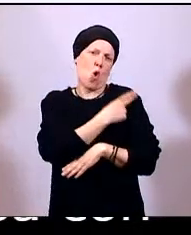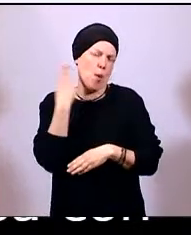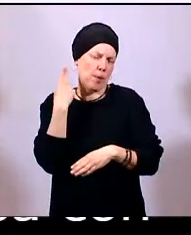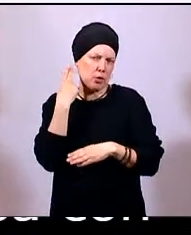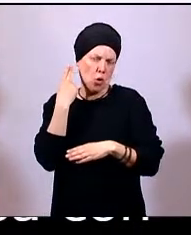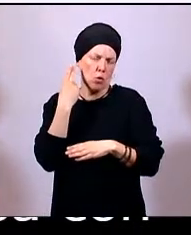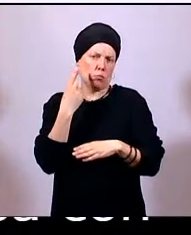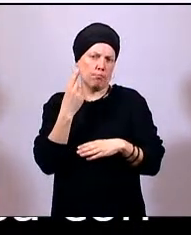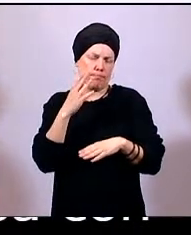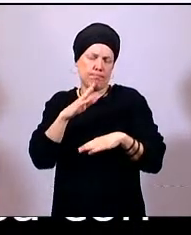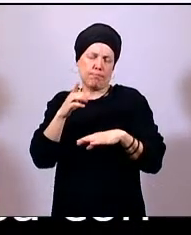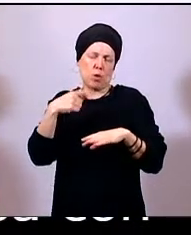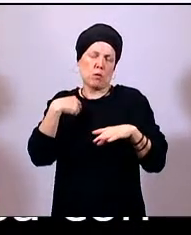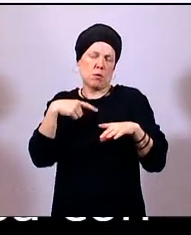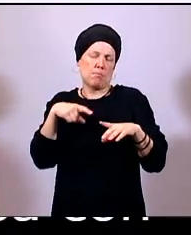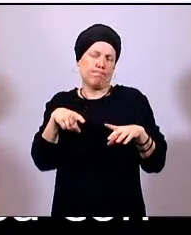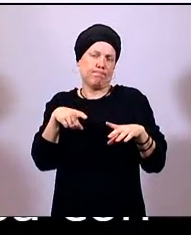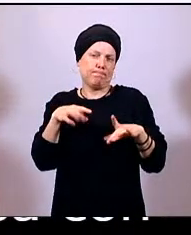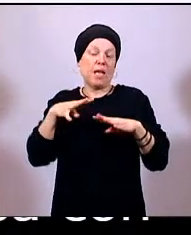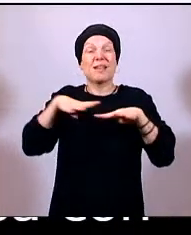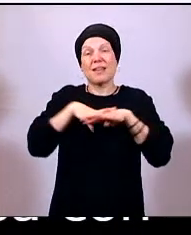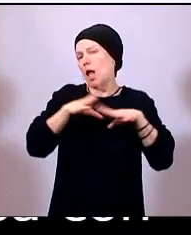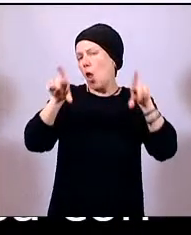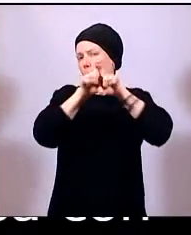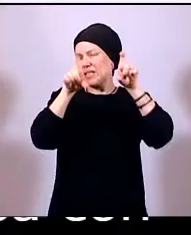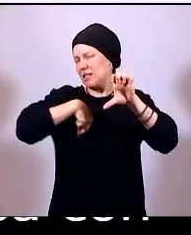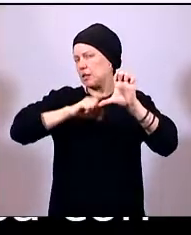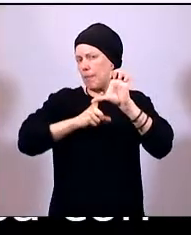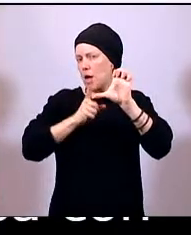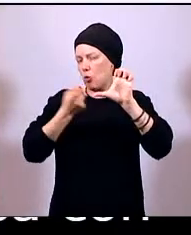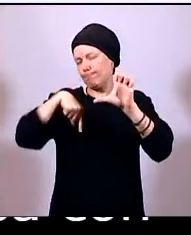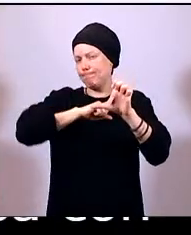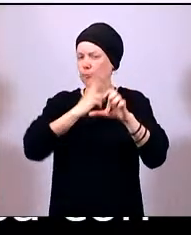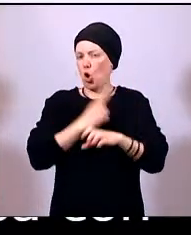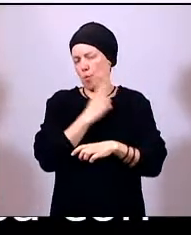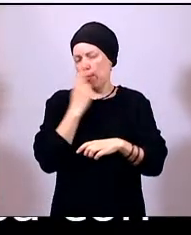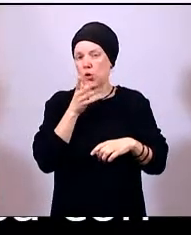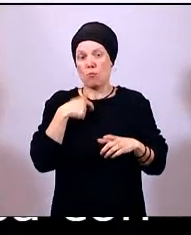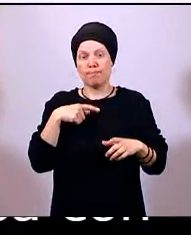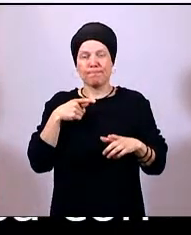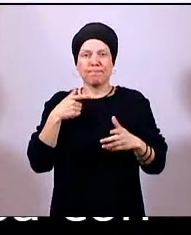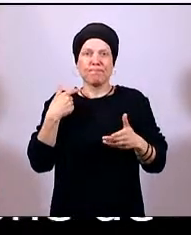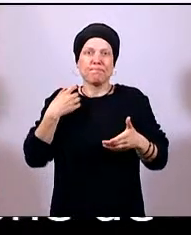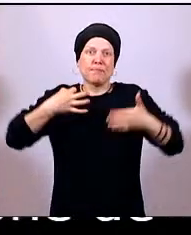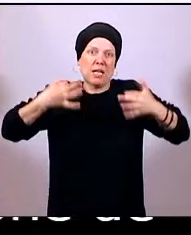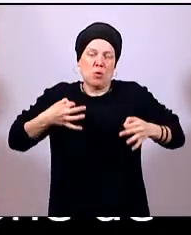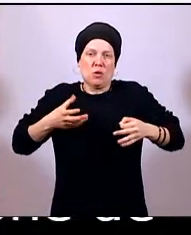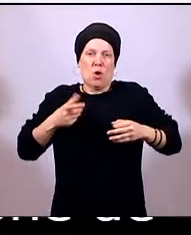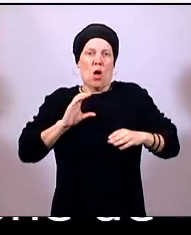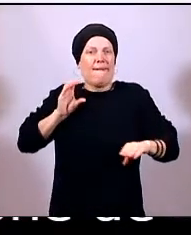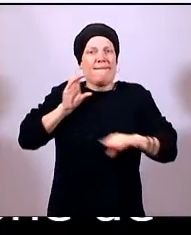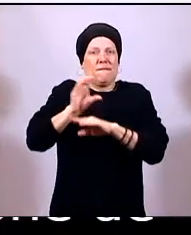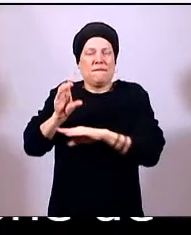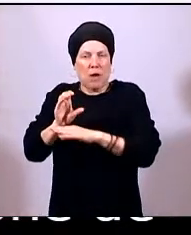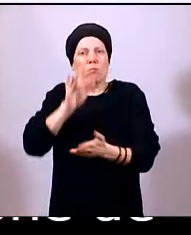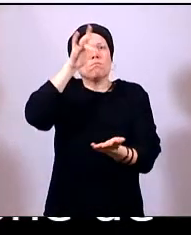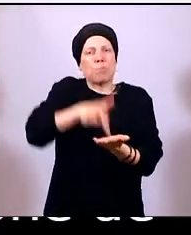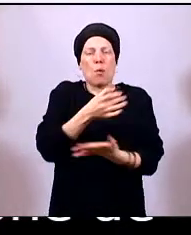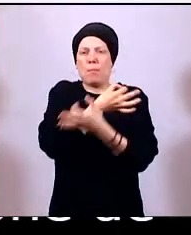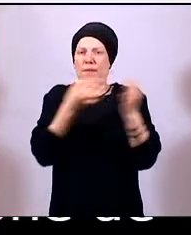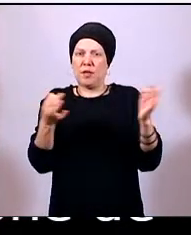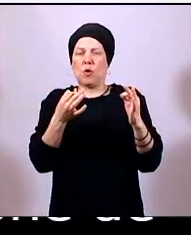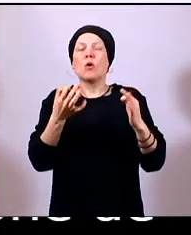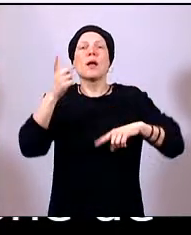desarrollo y fortalecimiento del tejido empresarial extremeño, asegurando que las ayudas lleguen de manera efectiva a quienes más lo necesitan